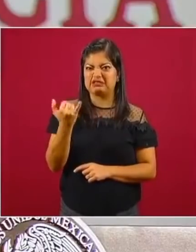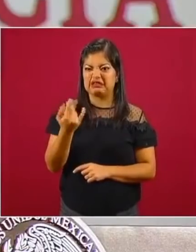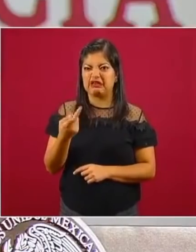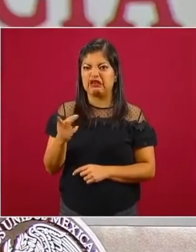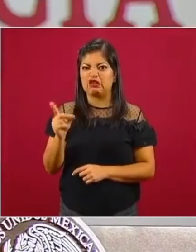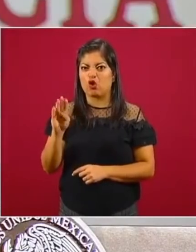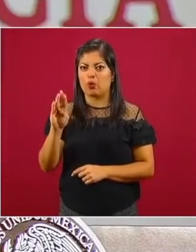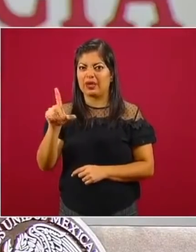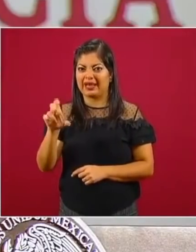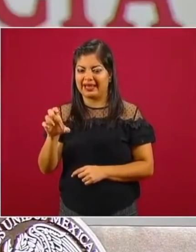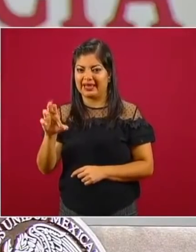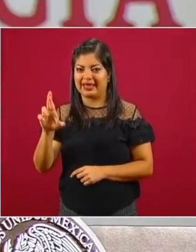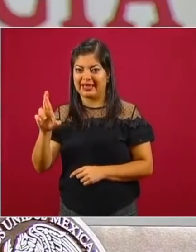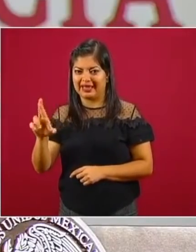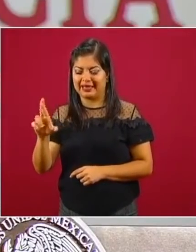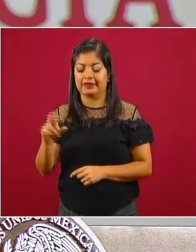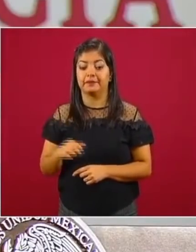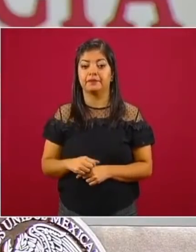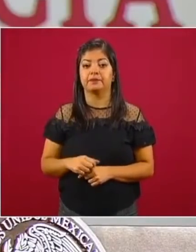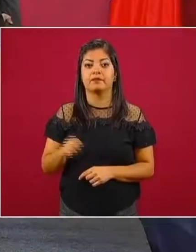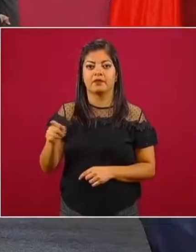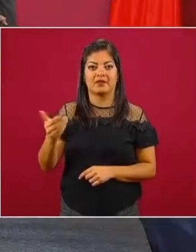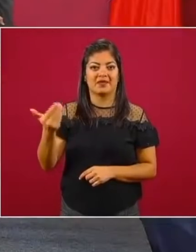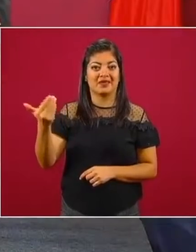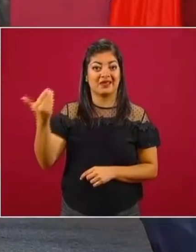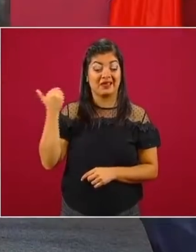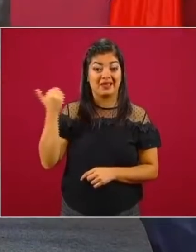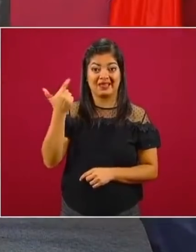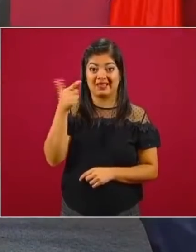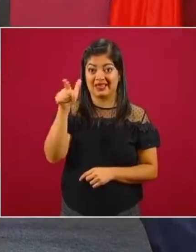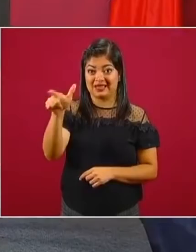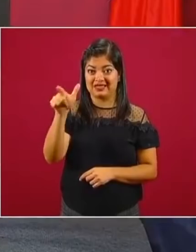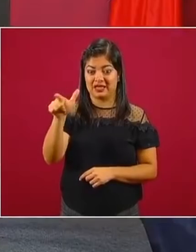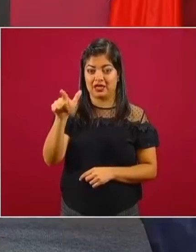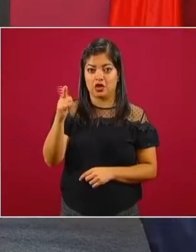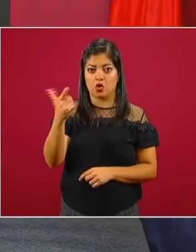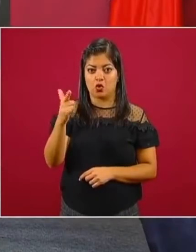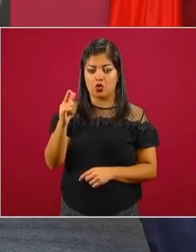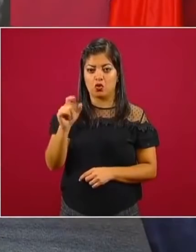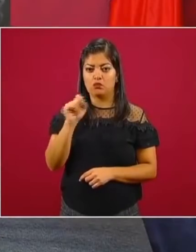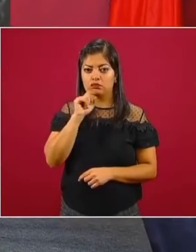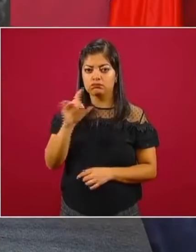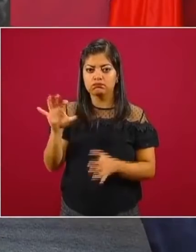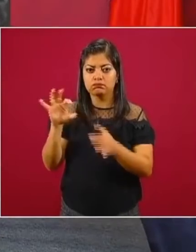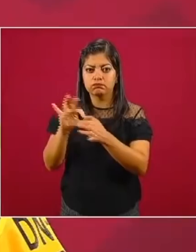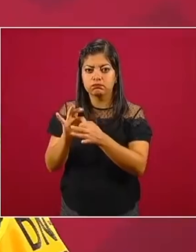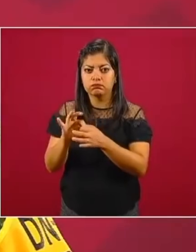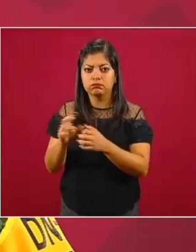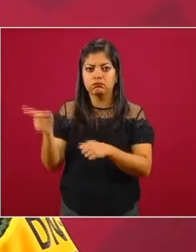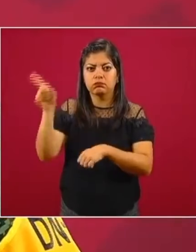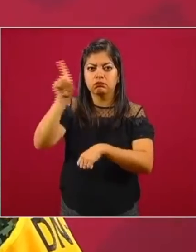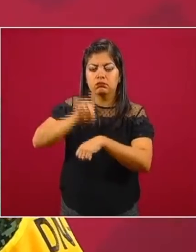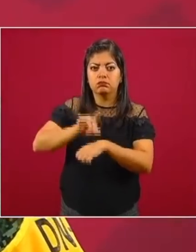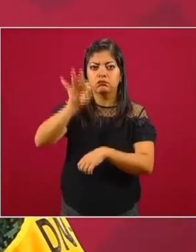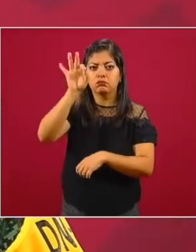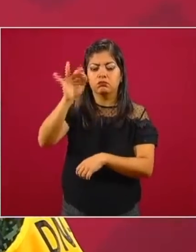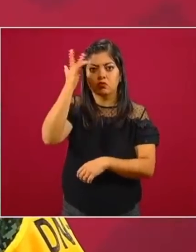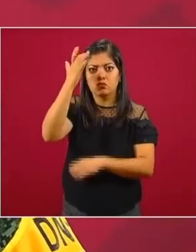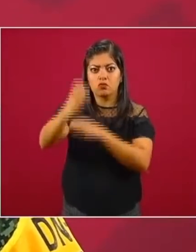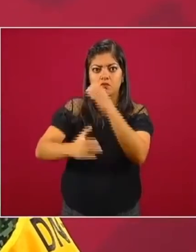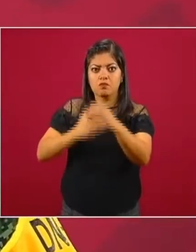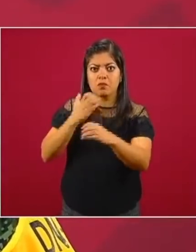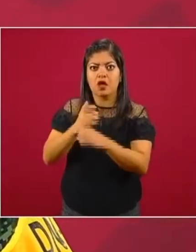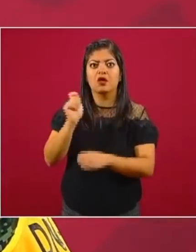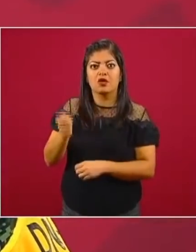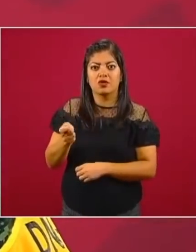secretario de la defensa confirmó el vídeo en el que aparecen delincuentes del cártel jalisco nueva generación con vehículos disparando y